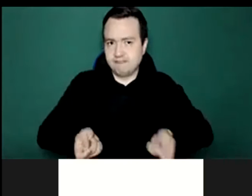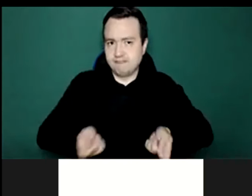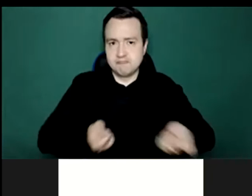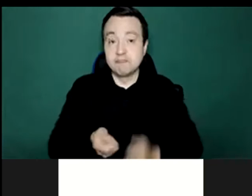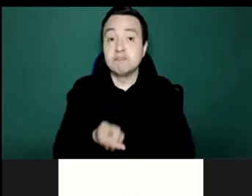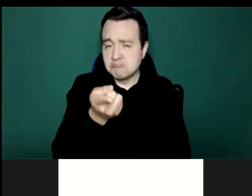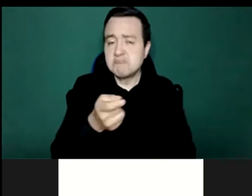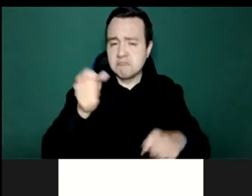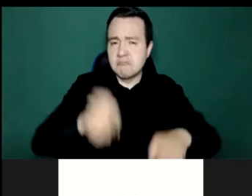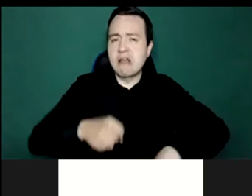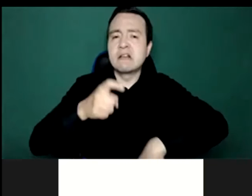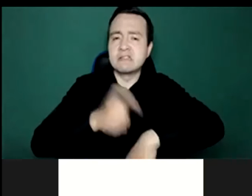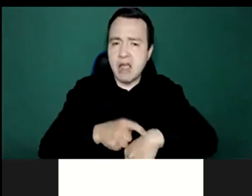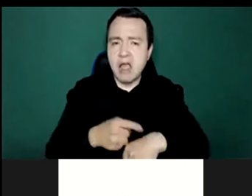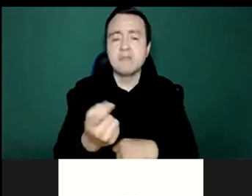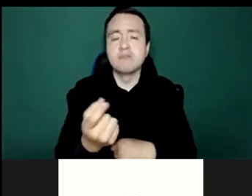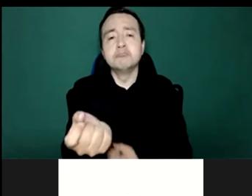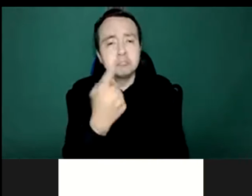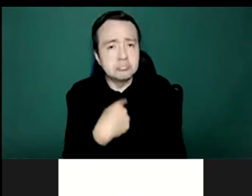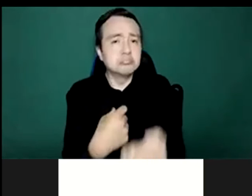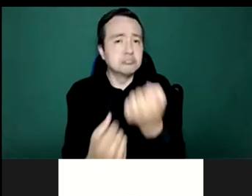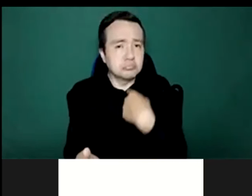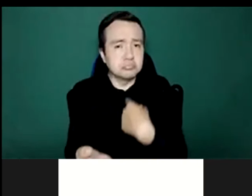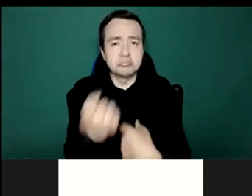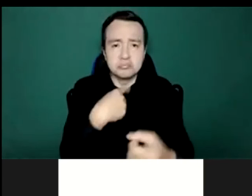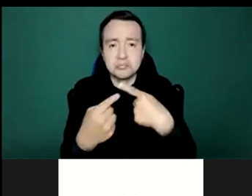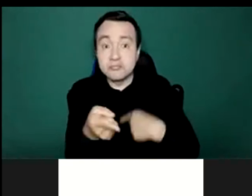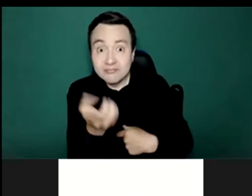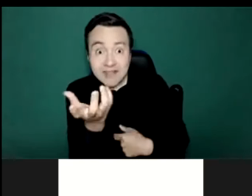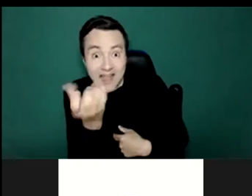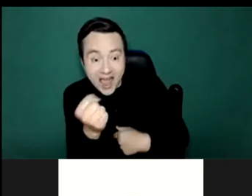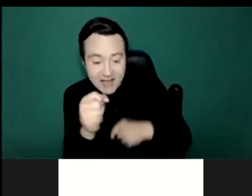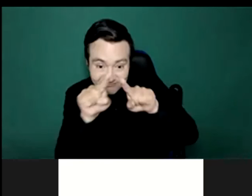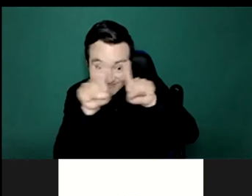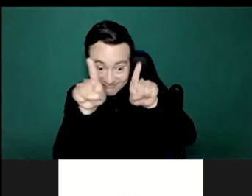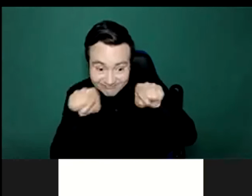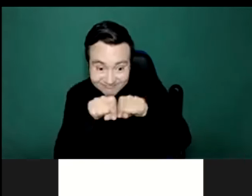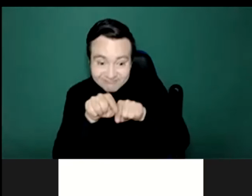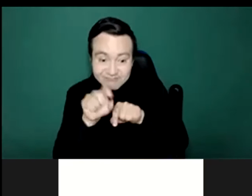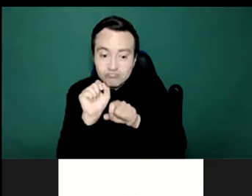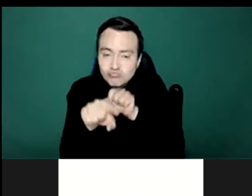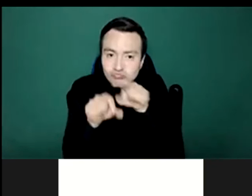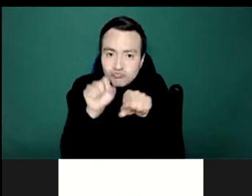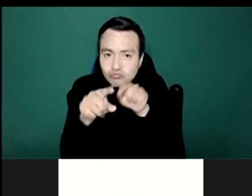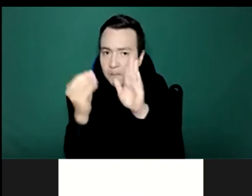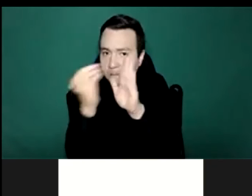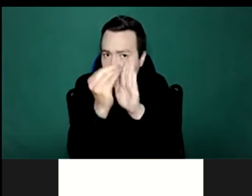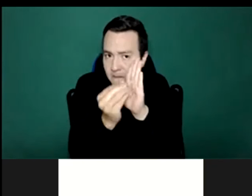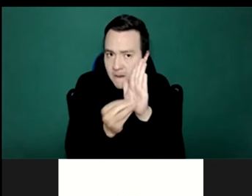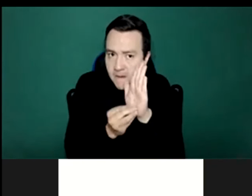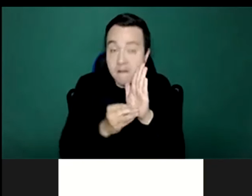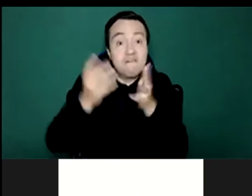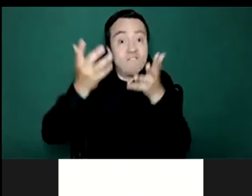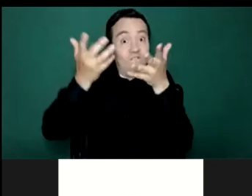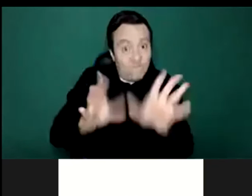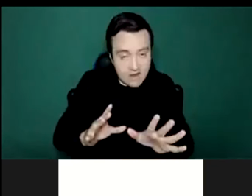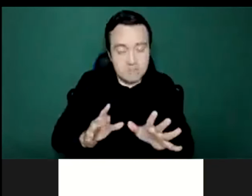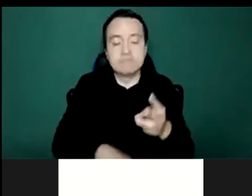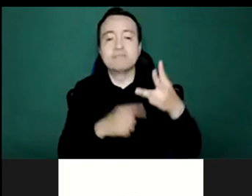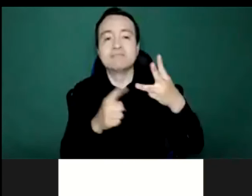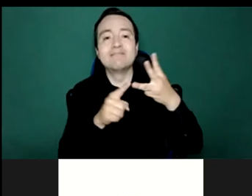enviarnos las preguntas en cualquier momento que quieran a través del chat y al final del webinario escucharemos comentarios finales de Ernesto